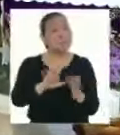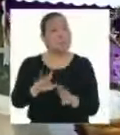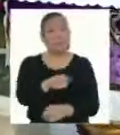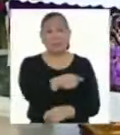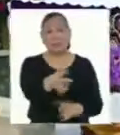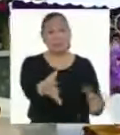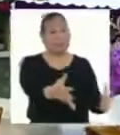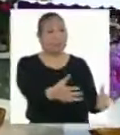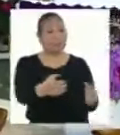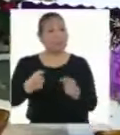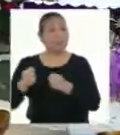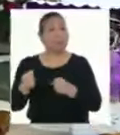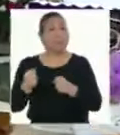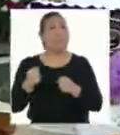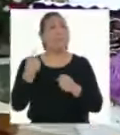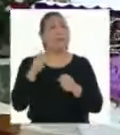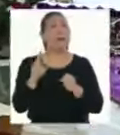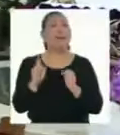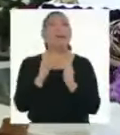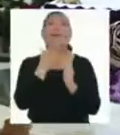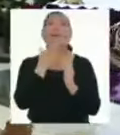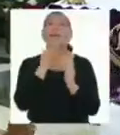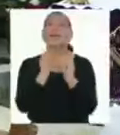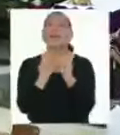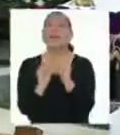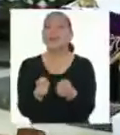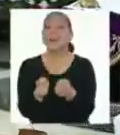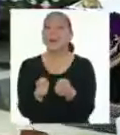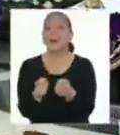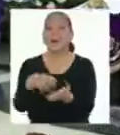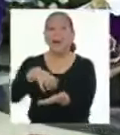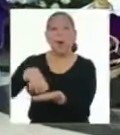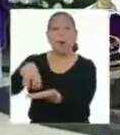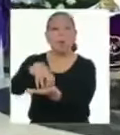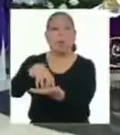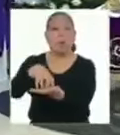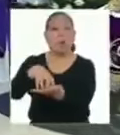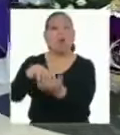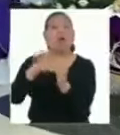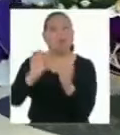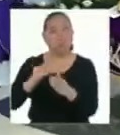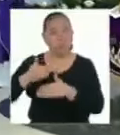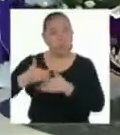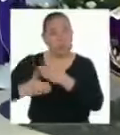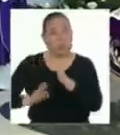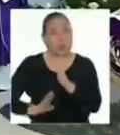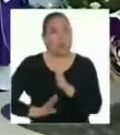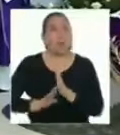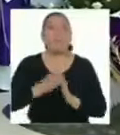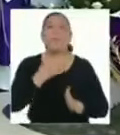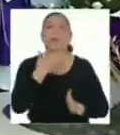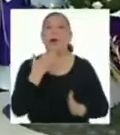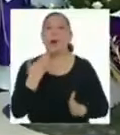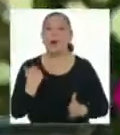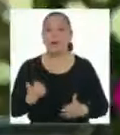a ustedes para ser entregado a un pueblo que produzca sus frutos.